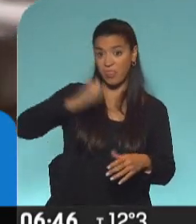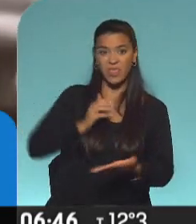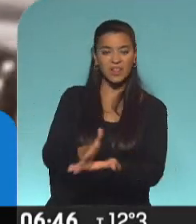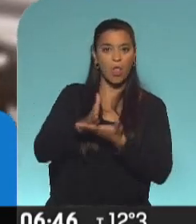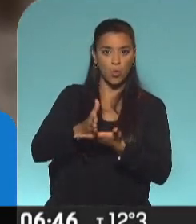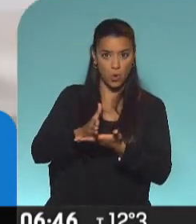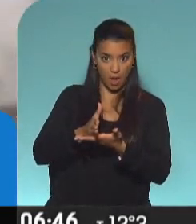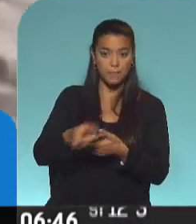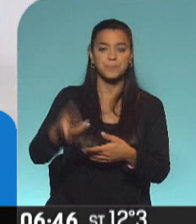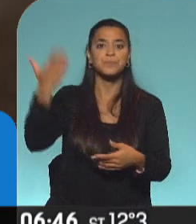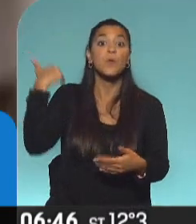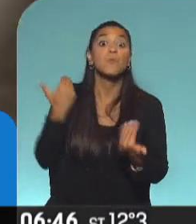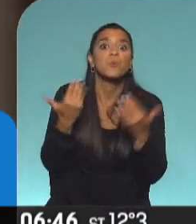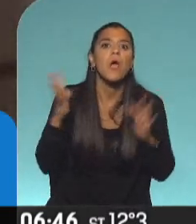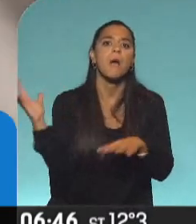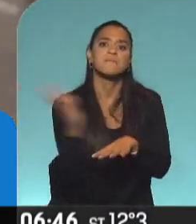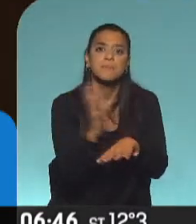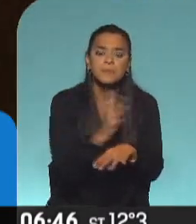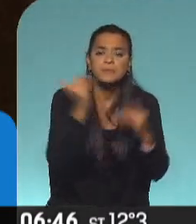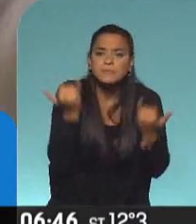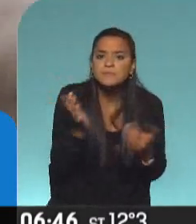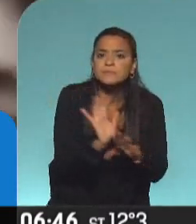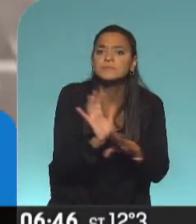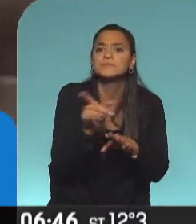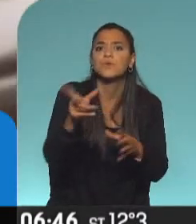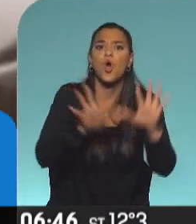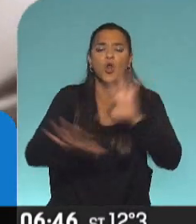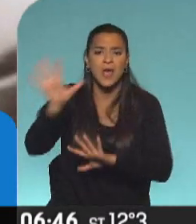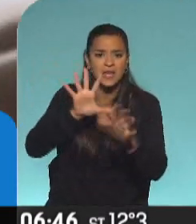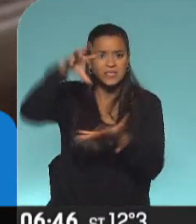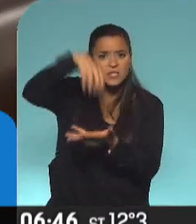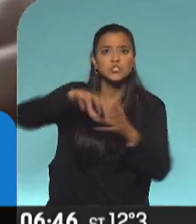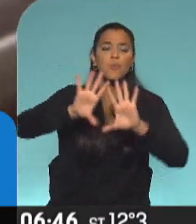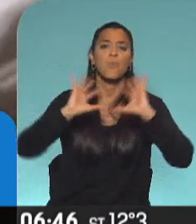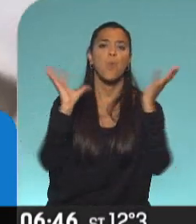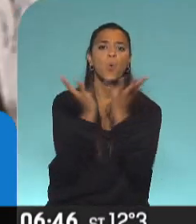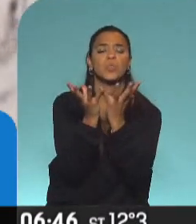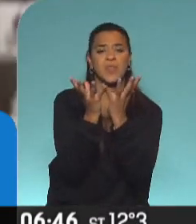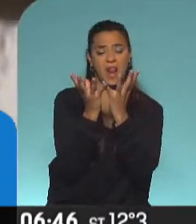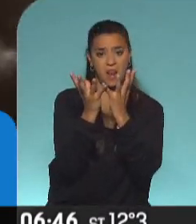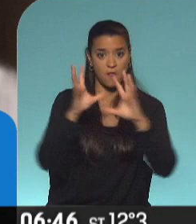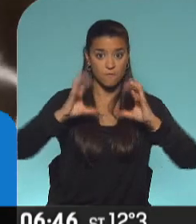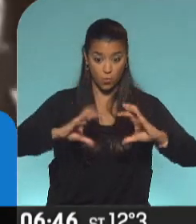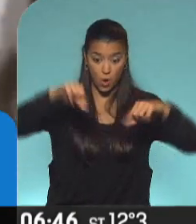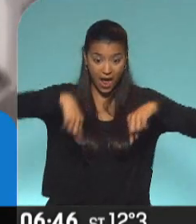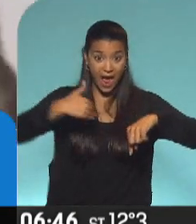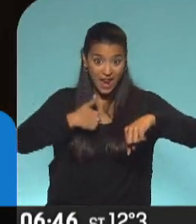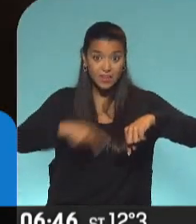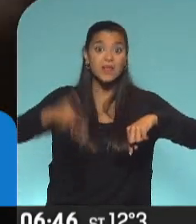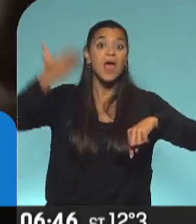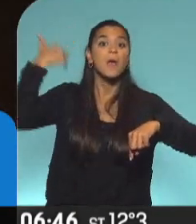militar con respecto a las posibles amenazas que deberían afrontar en la organización del Mundial de Fútbol que se realizó en nuestro país